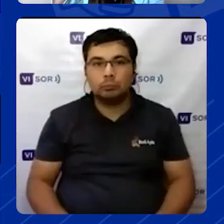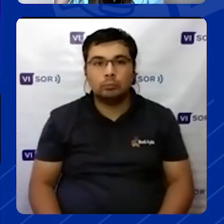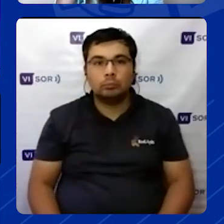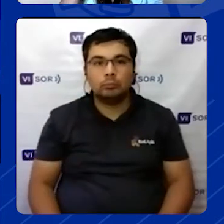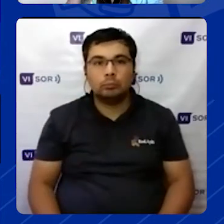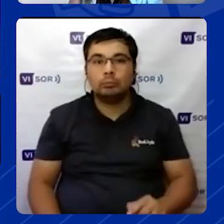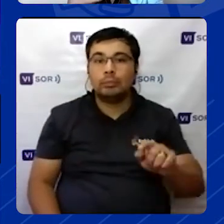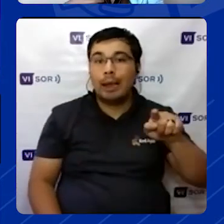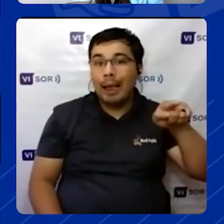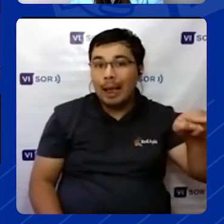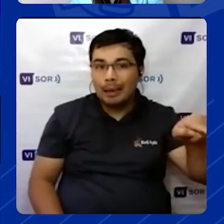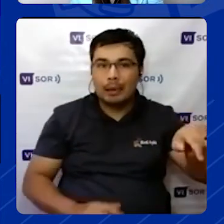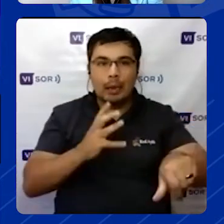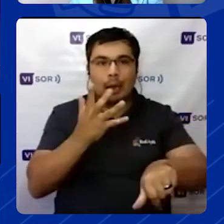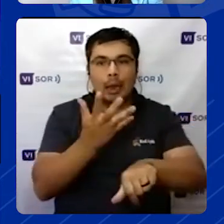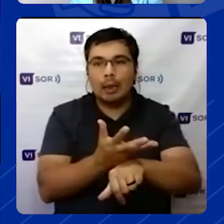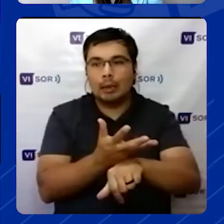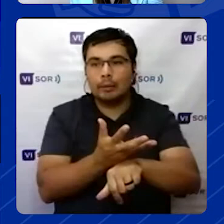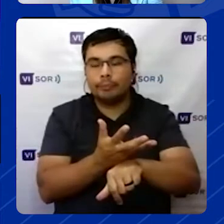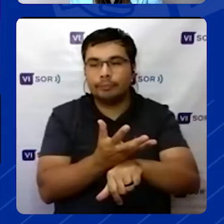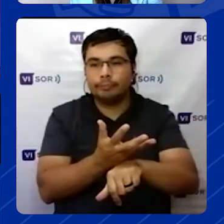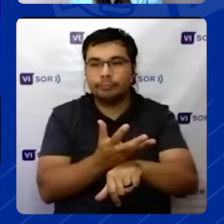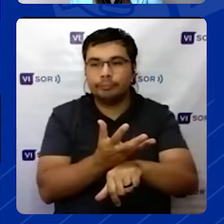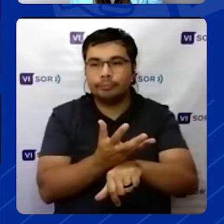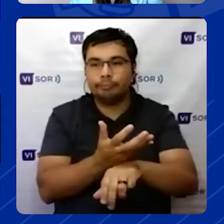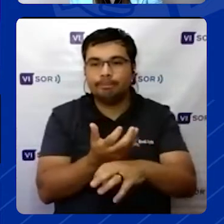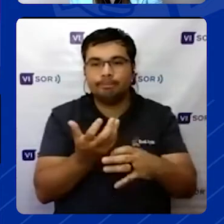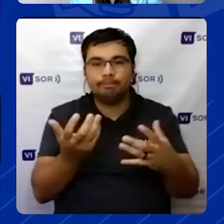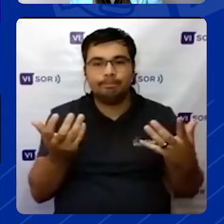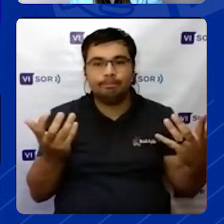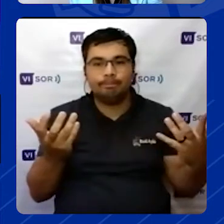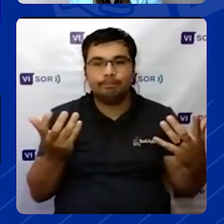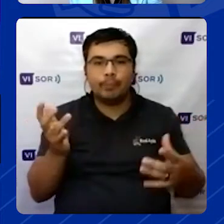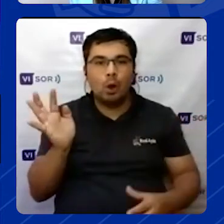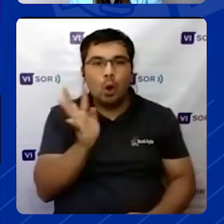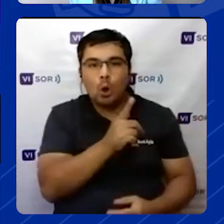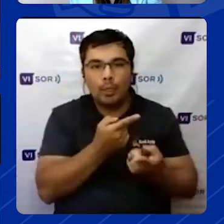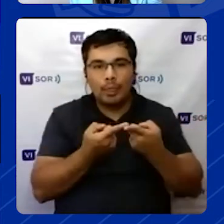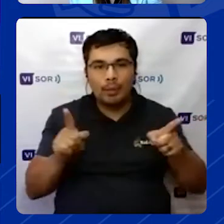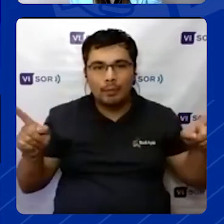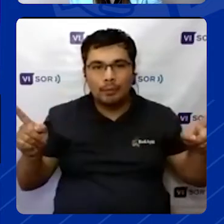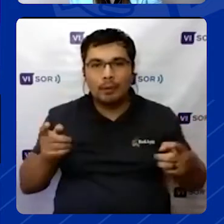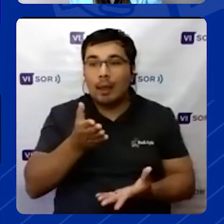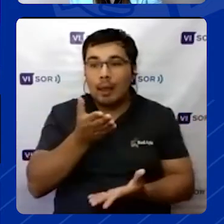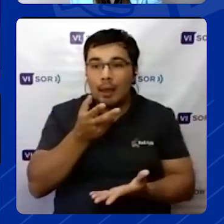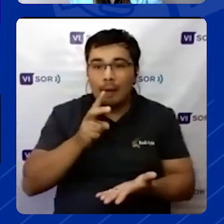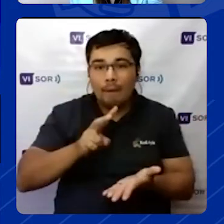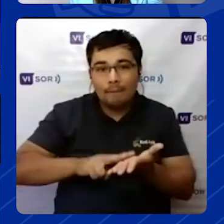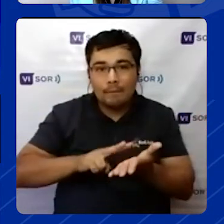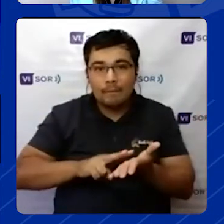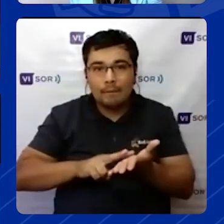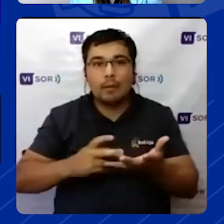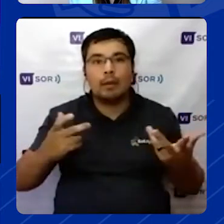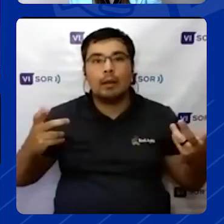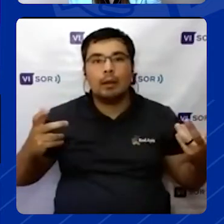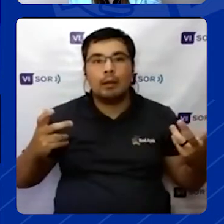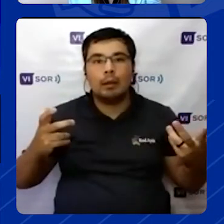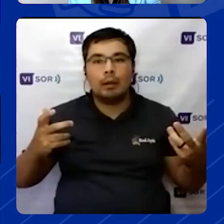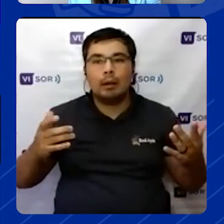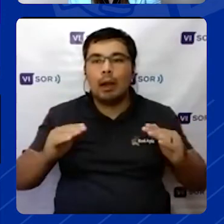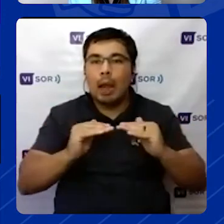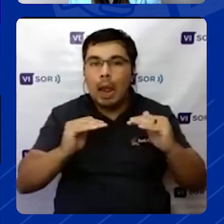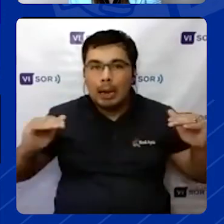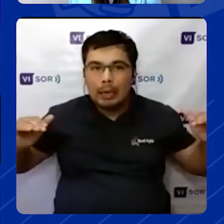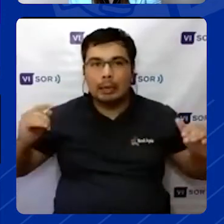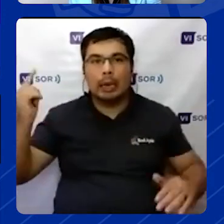Hay matices. Es cierto que las líneas generales coinciden. Un texto de lectura fácil debe